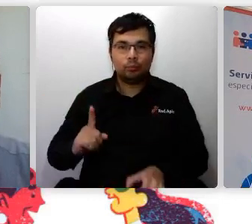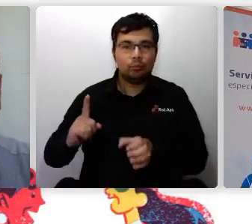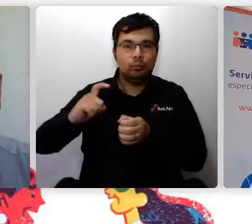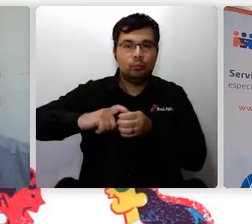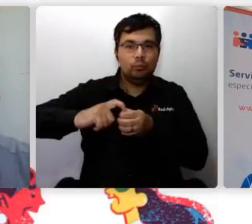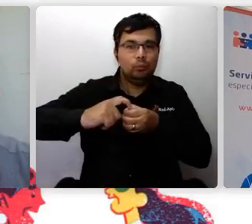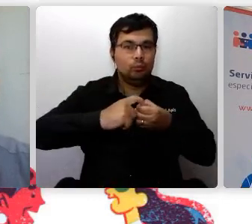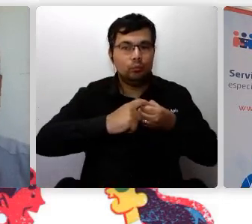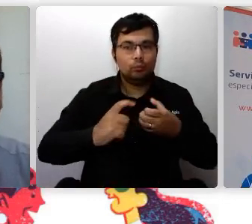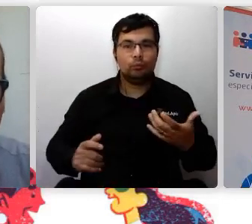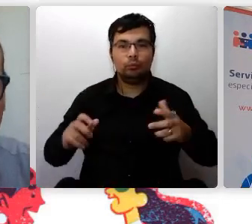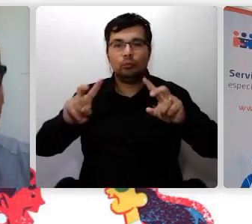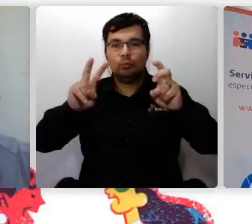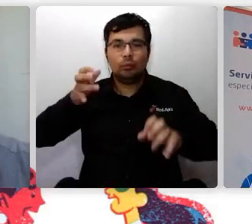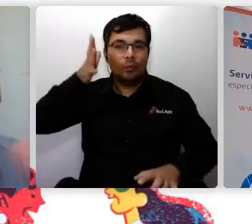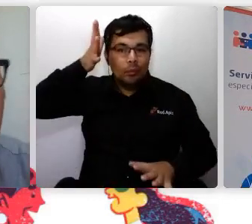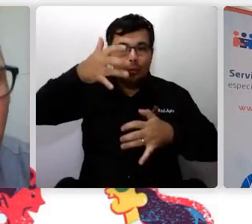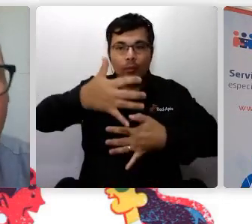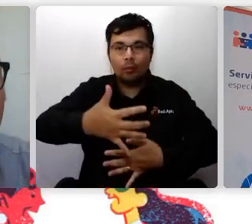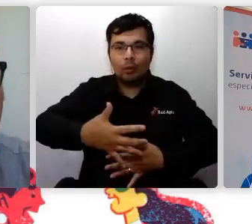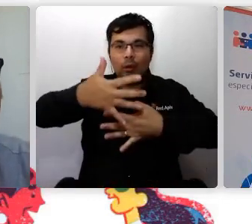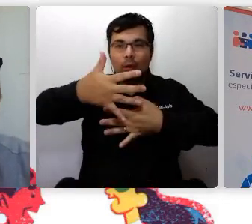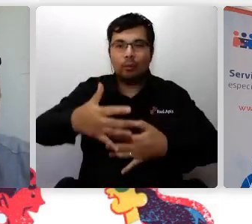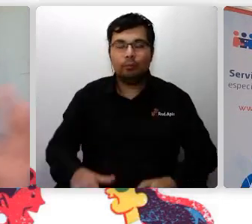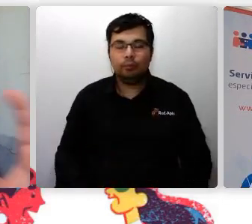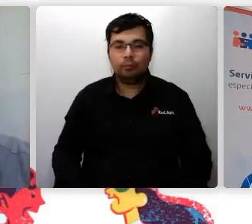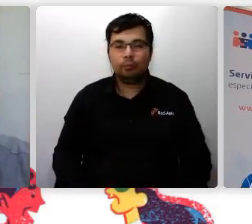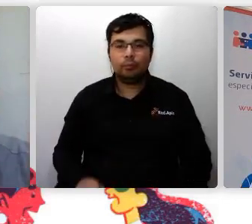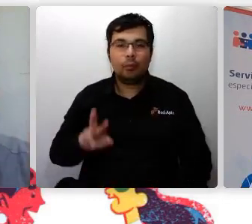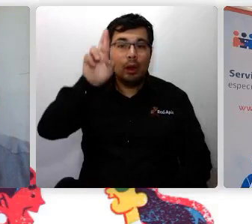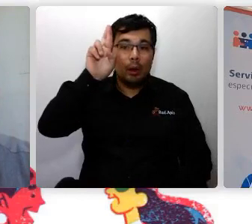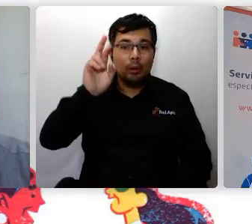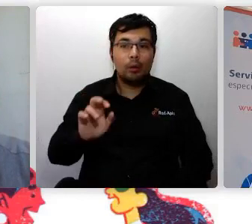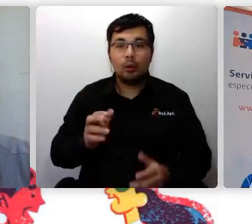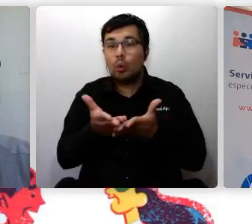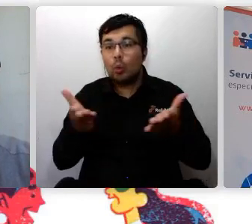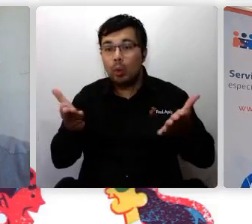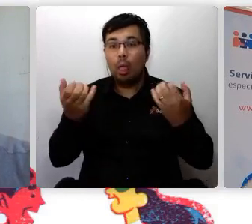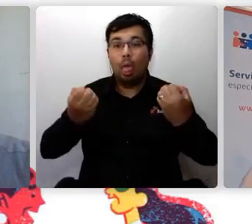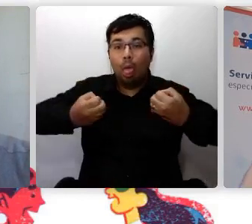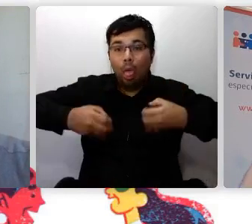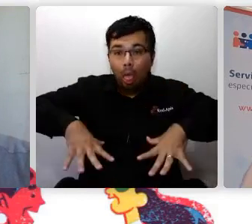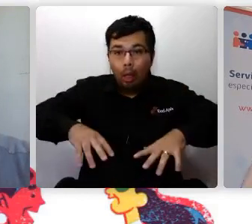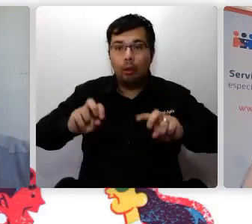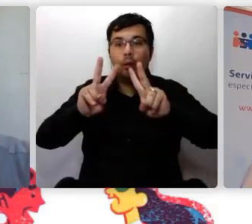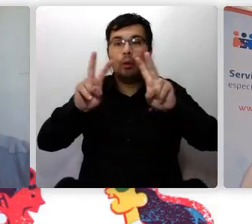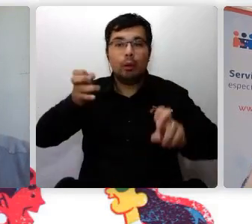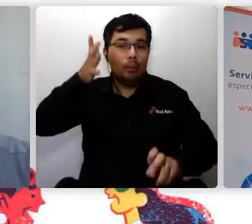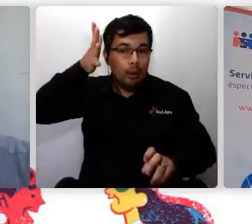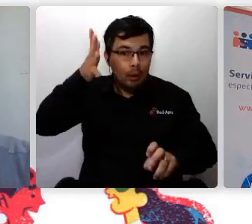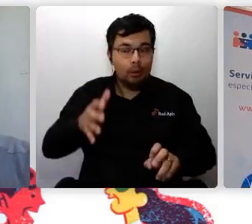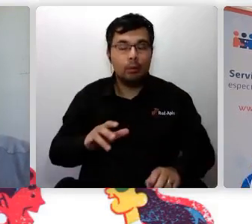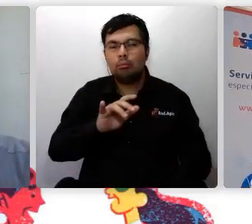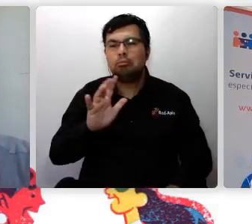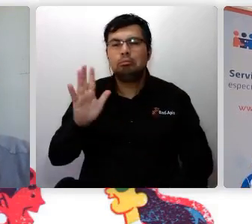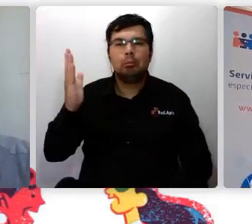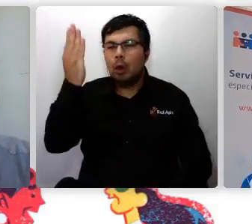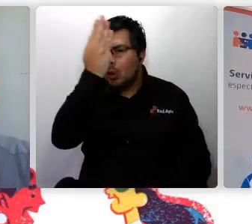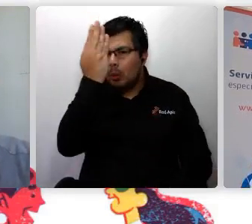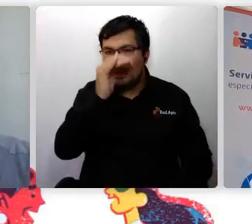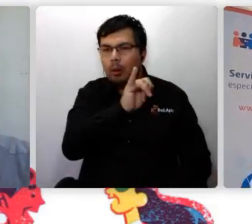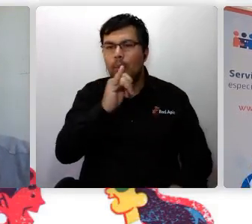charla. Gracias por estar ahí. Recordarles que si se perdieron una parte al principio, no se preocupen, que por la tarde les vamos a hacer llegar el correo electrónico con toda